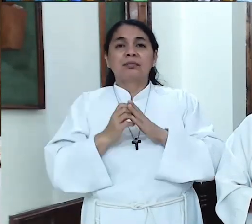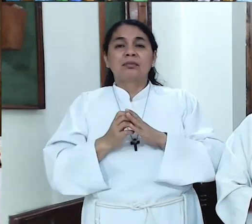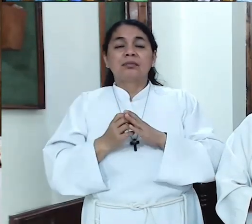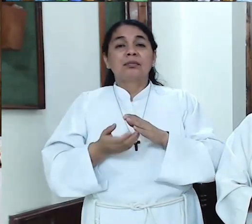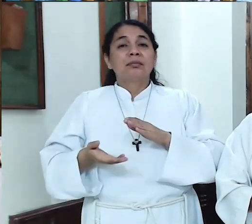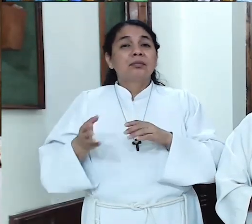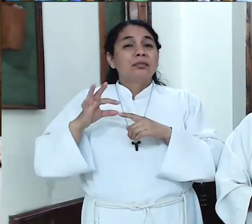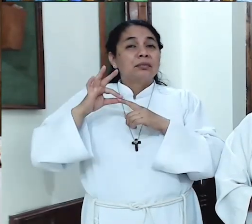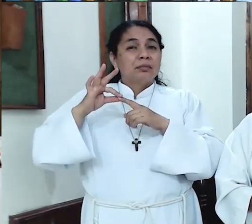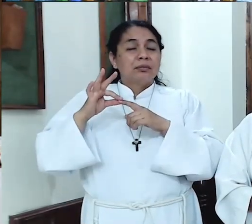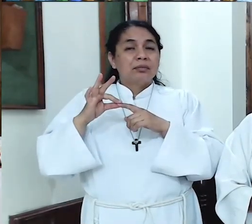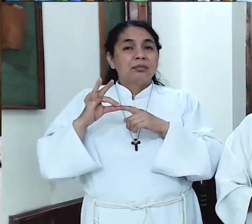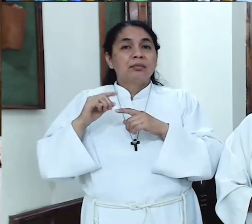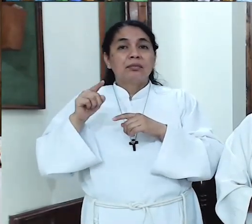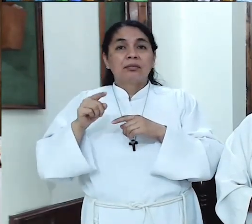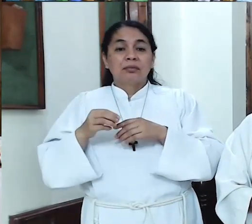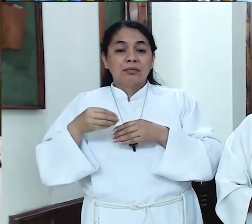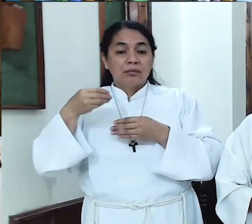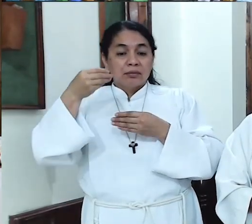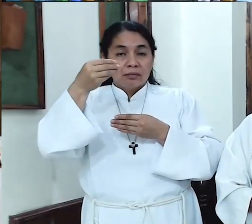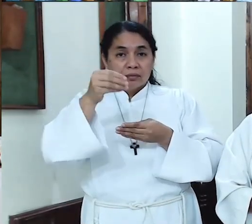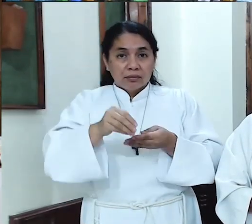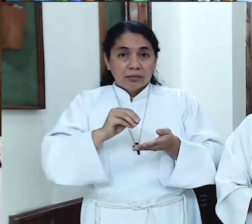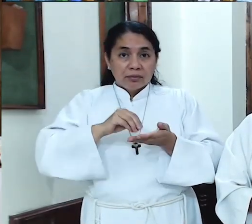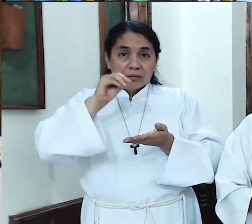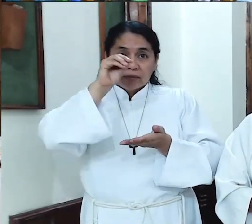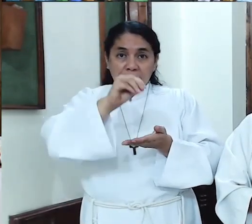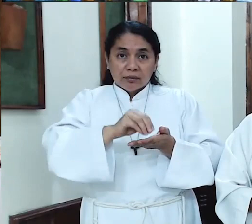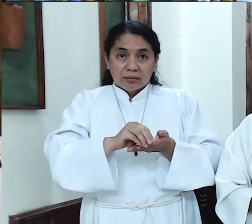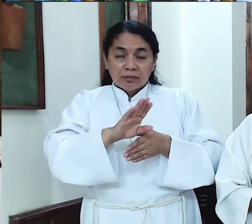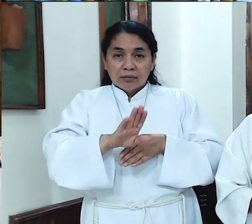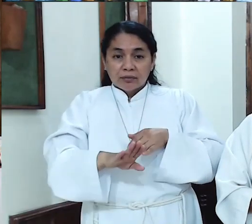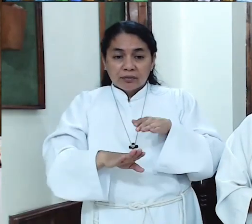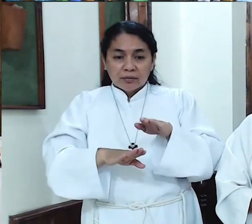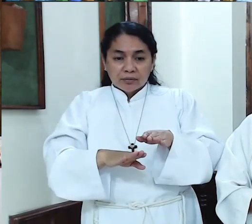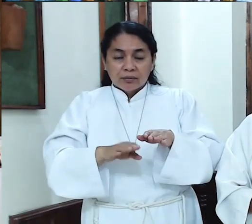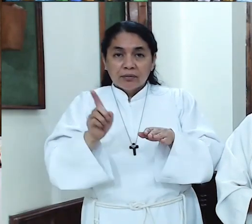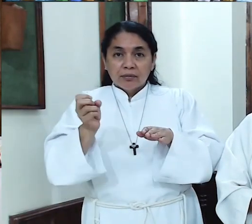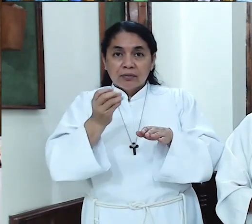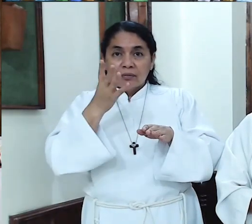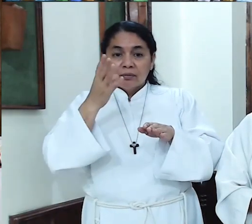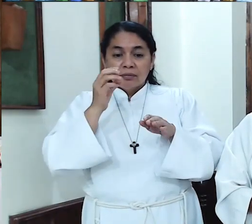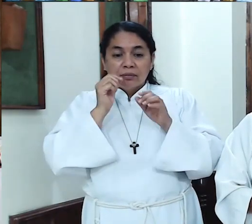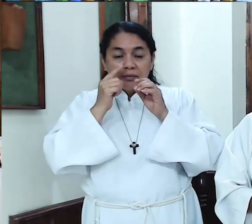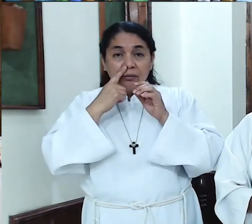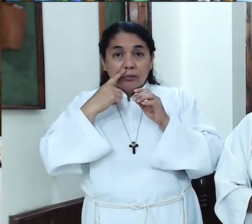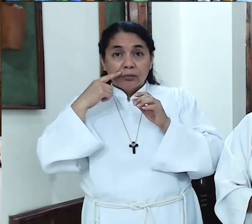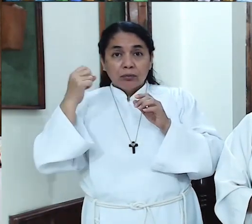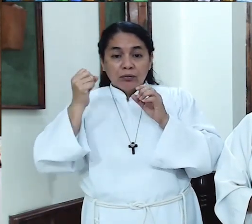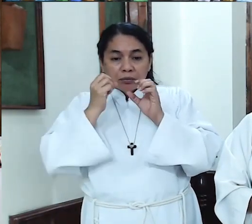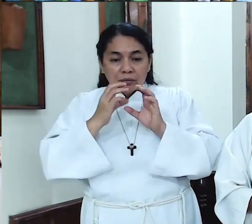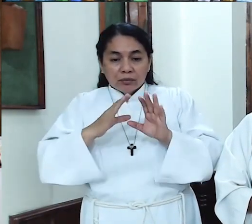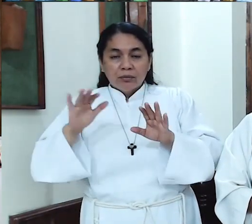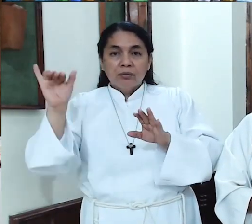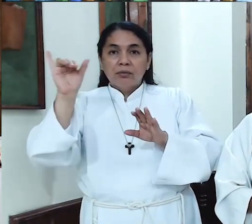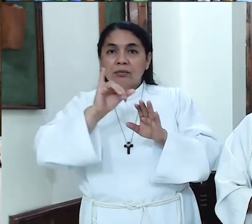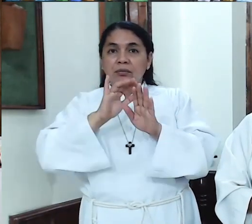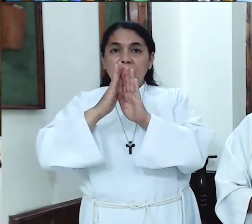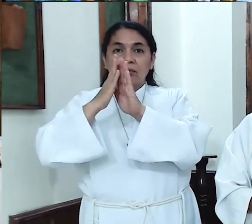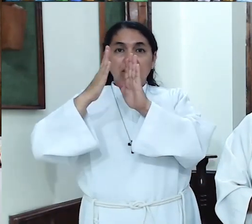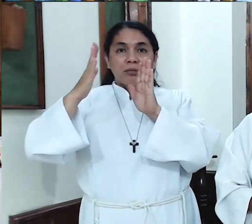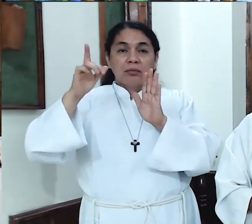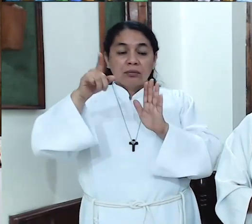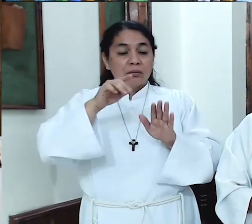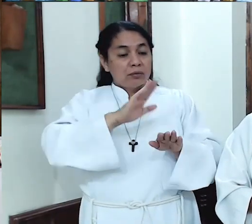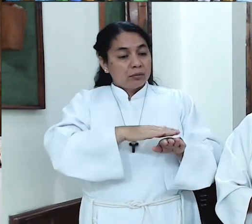sobre todo has dejado la huella de tu gloria en el hombre creado a tu imagen. Tú lo llamas a